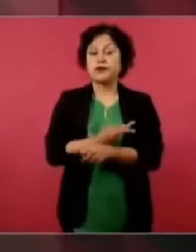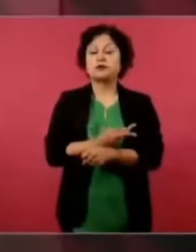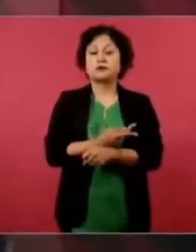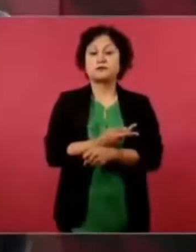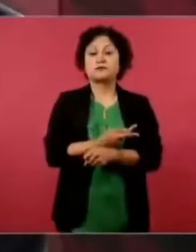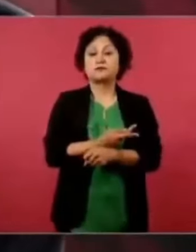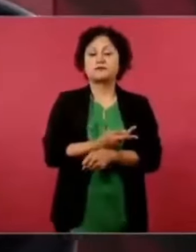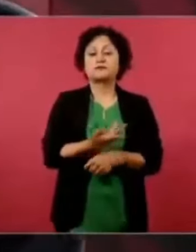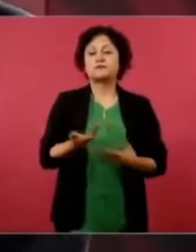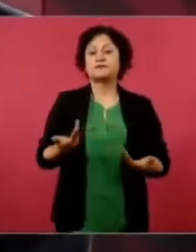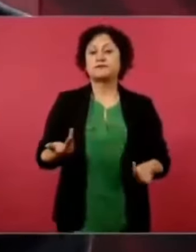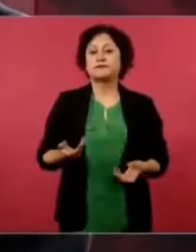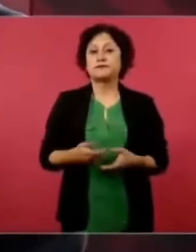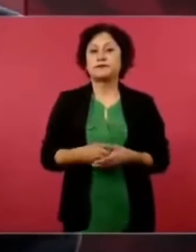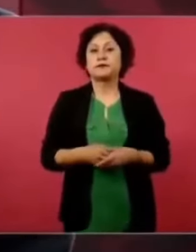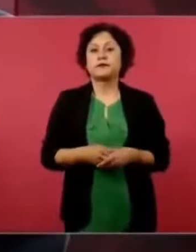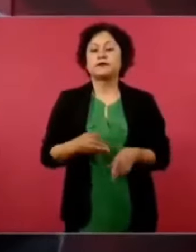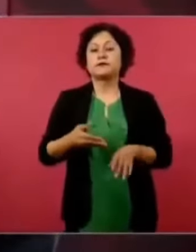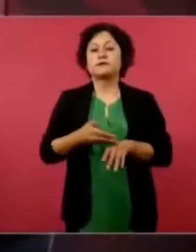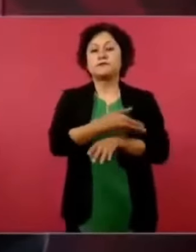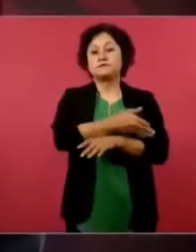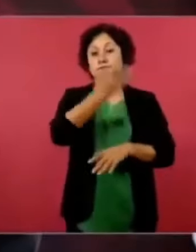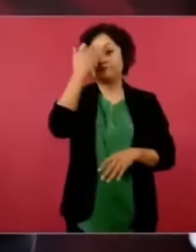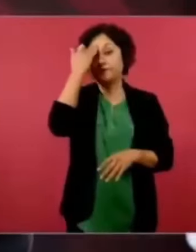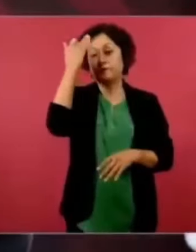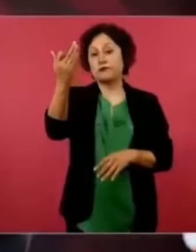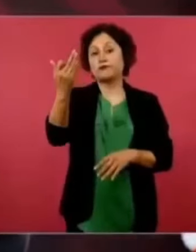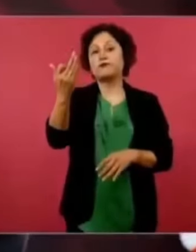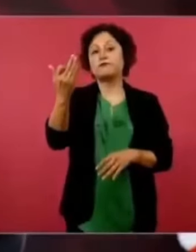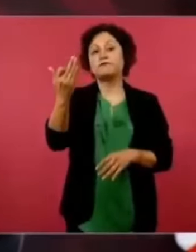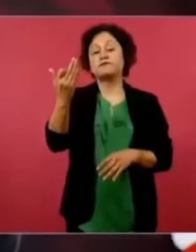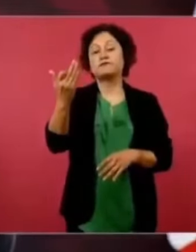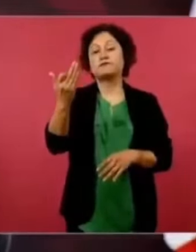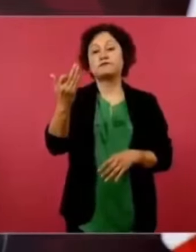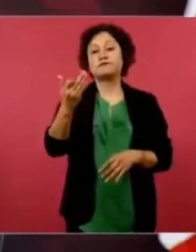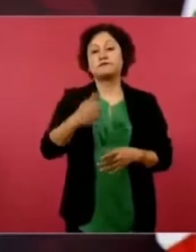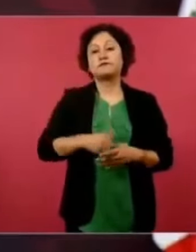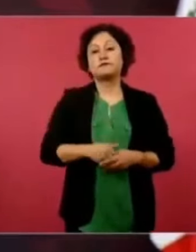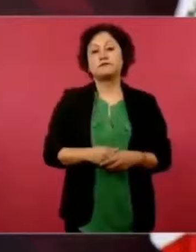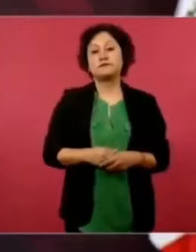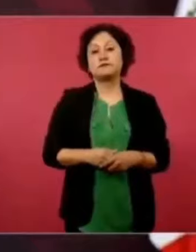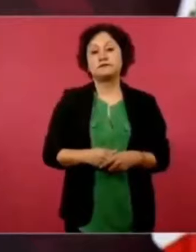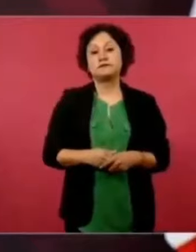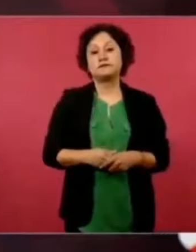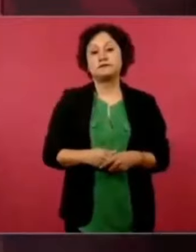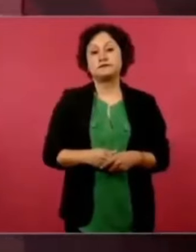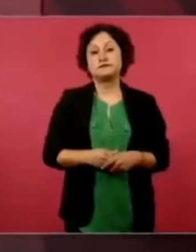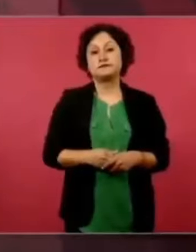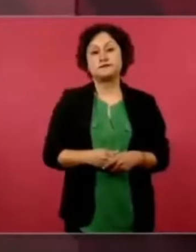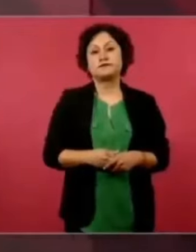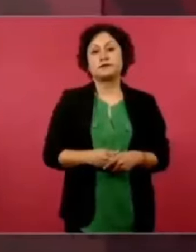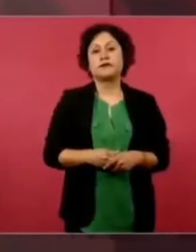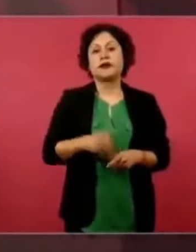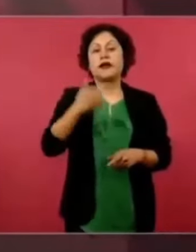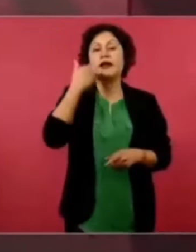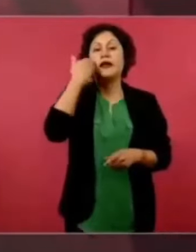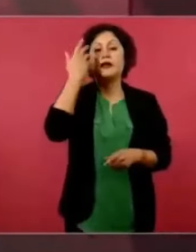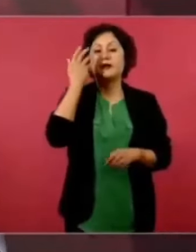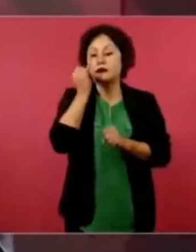operativo para detener asesinar a Beltrán